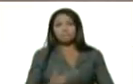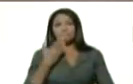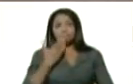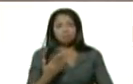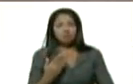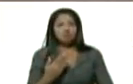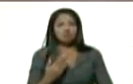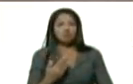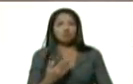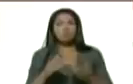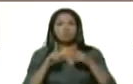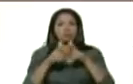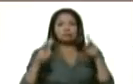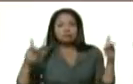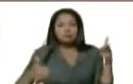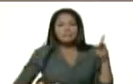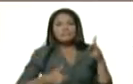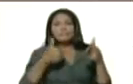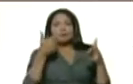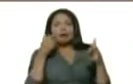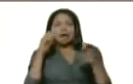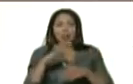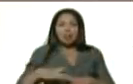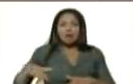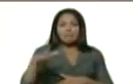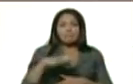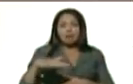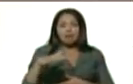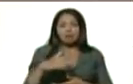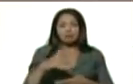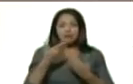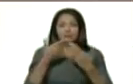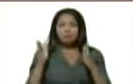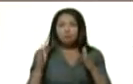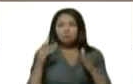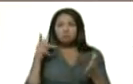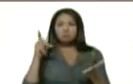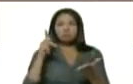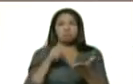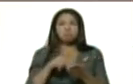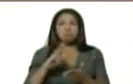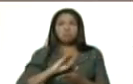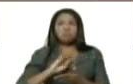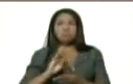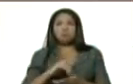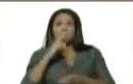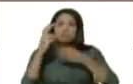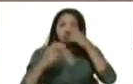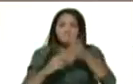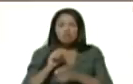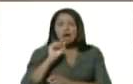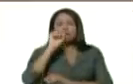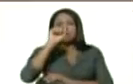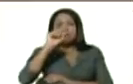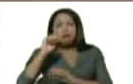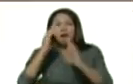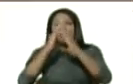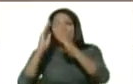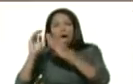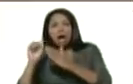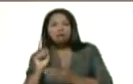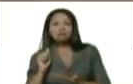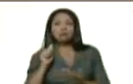compuertas en las plazas públicas. Pueden llevar maquinarias también y visitar casa por casa y